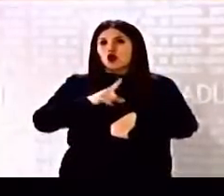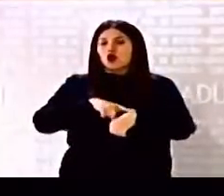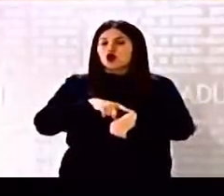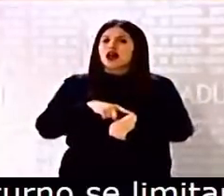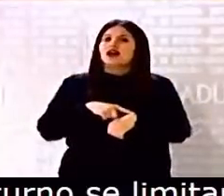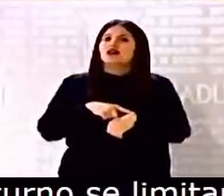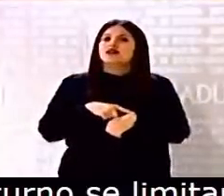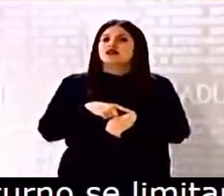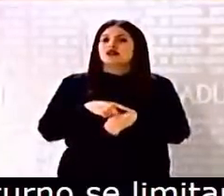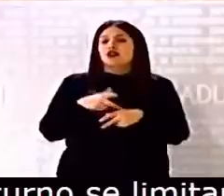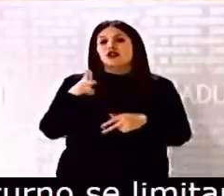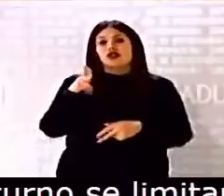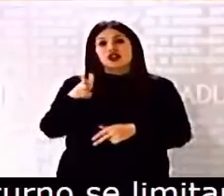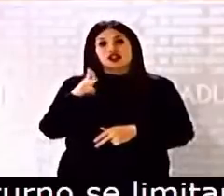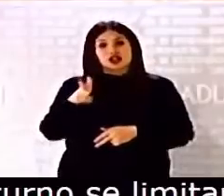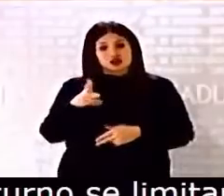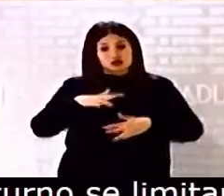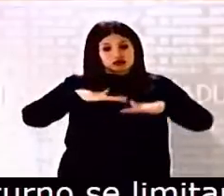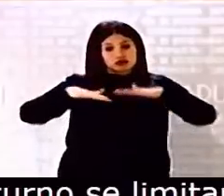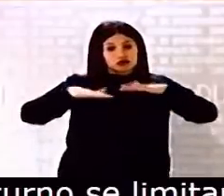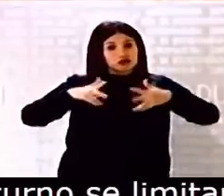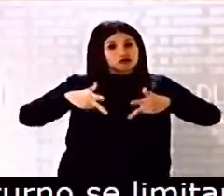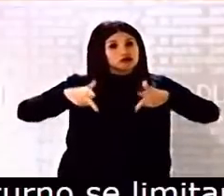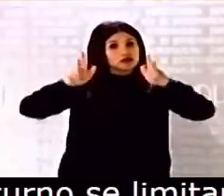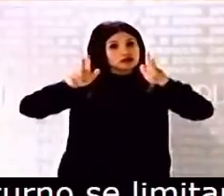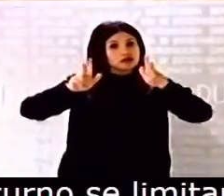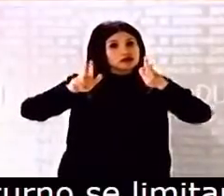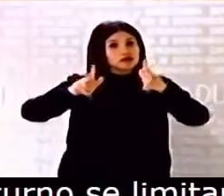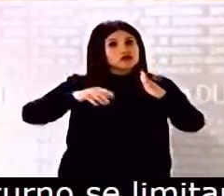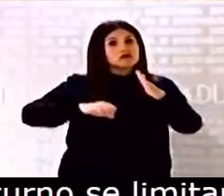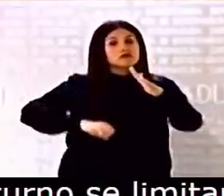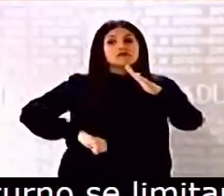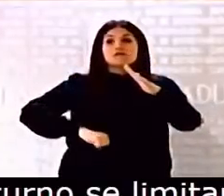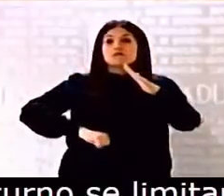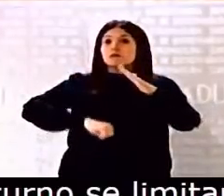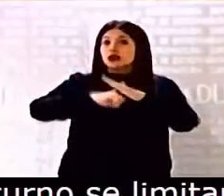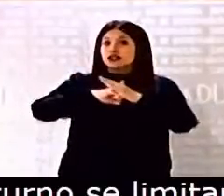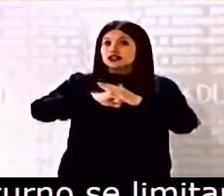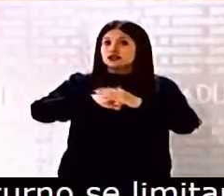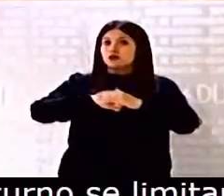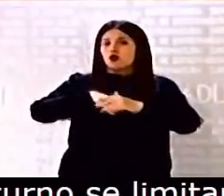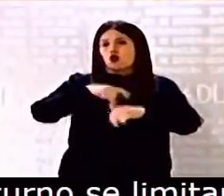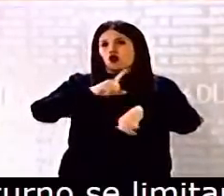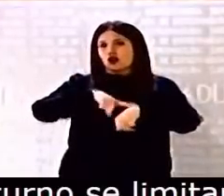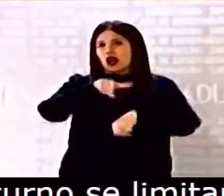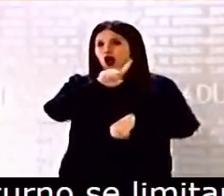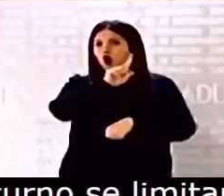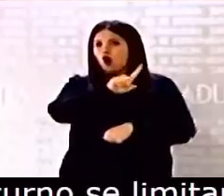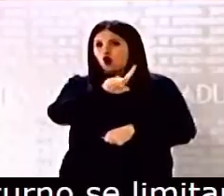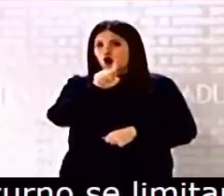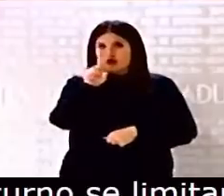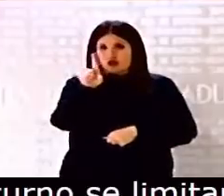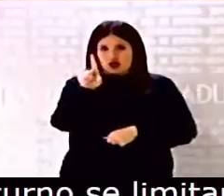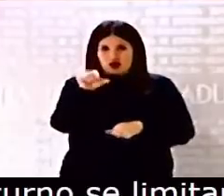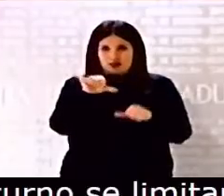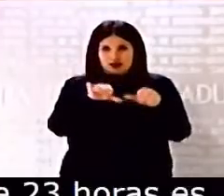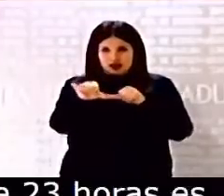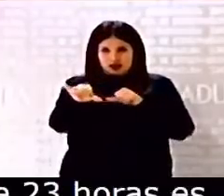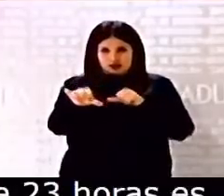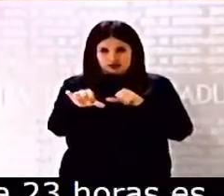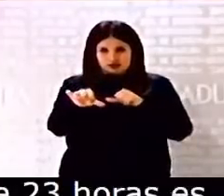nocturna como máximo a partir de las 23 horas, es